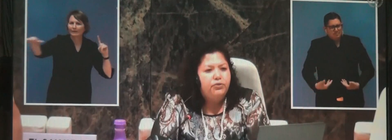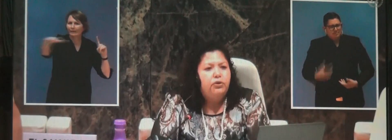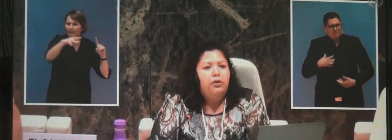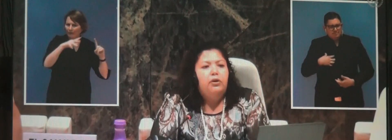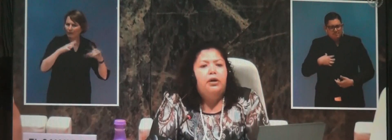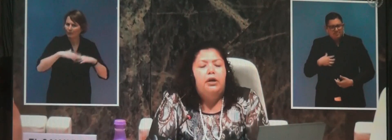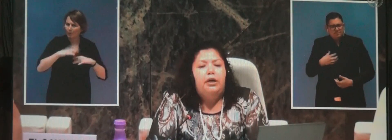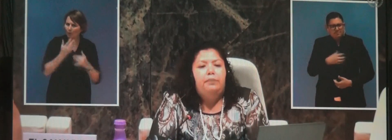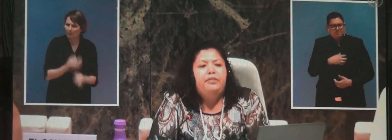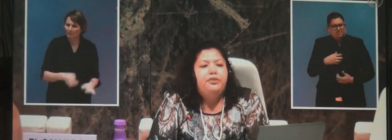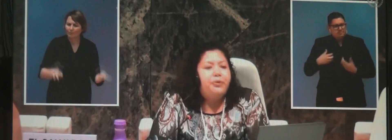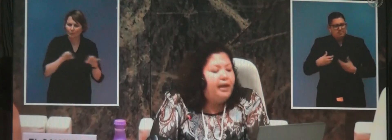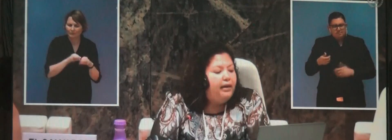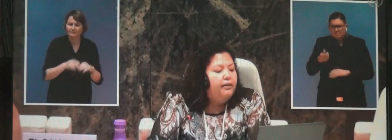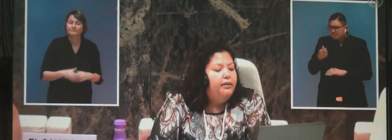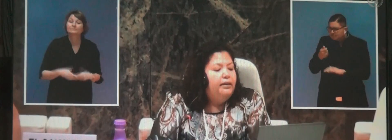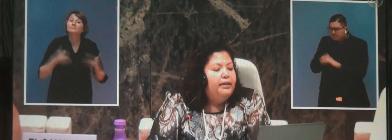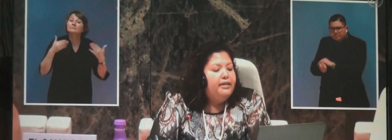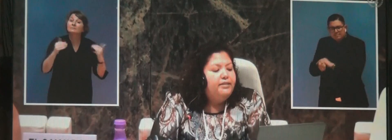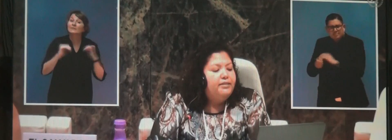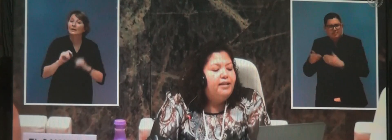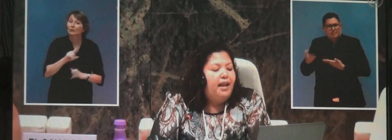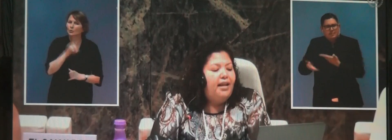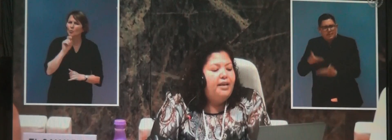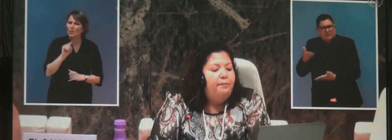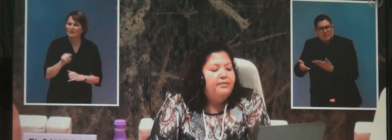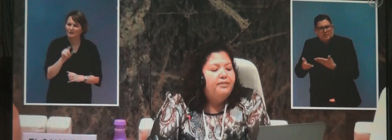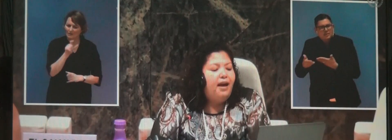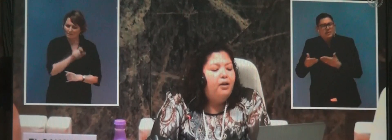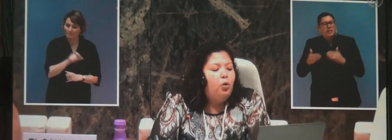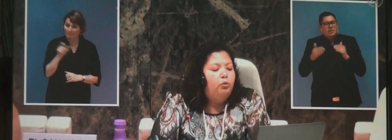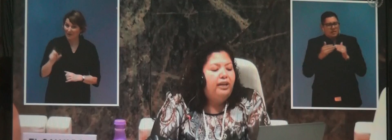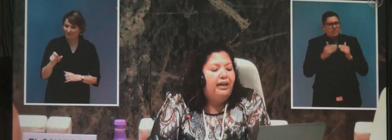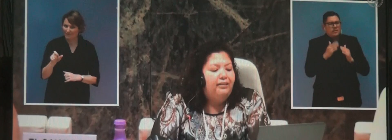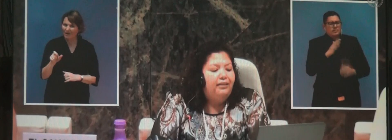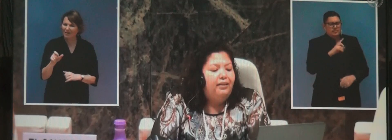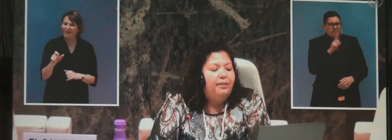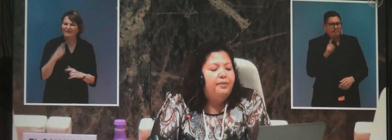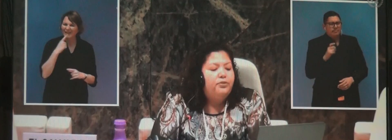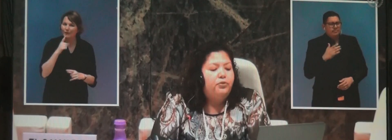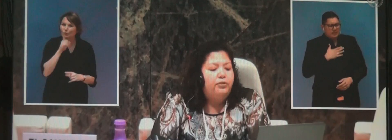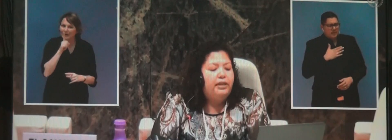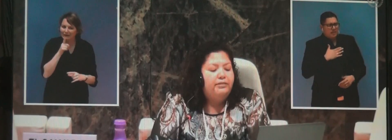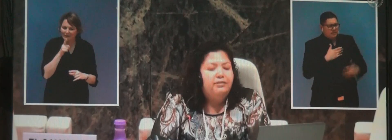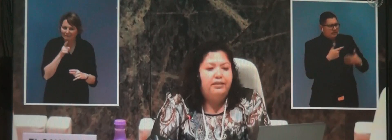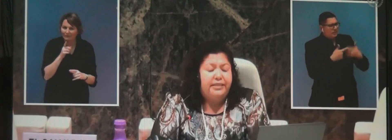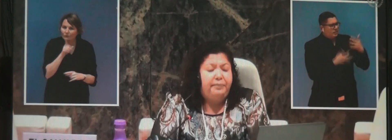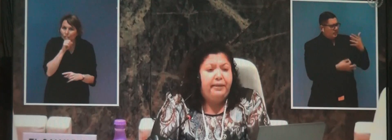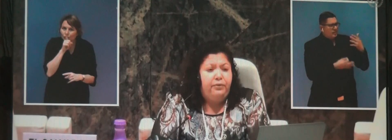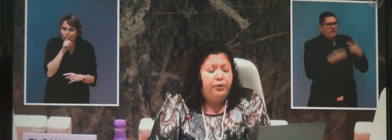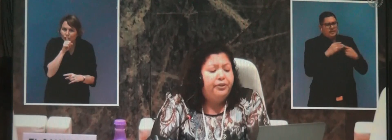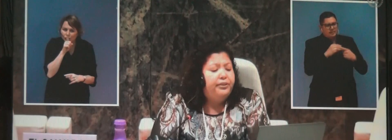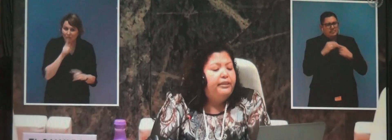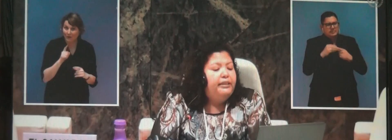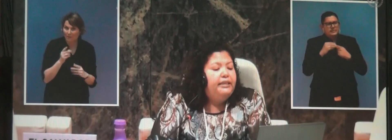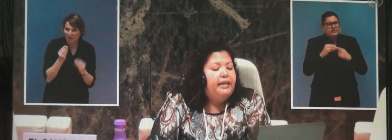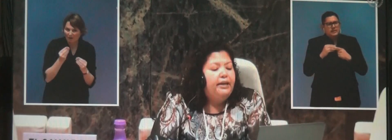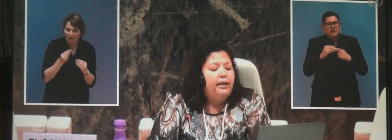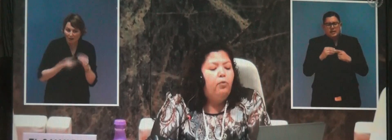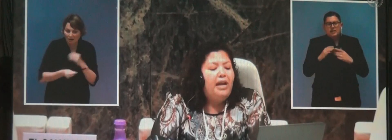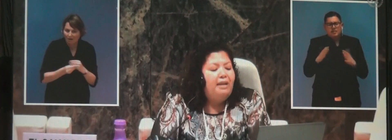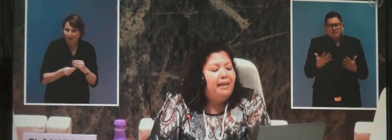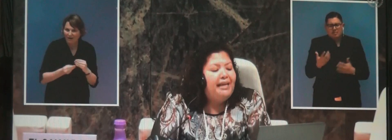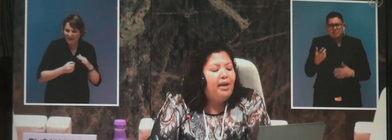a esto, mencionar que existe la Ley Especial contra la Trata de Personas de El Salvador,